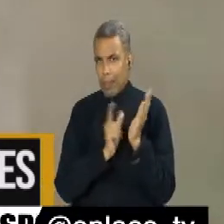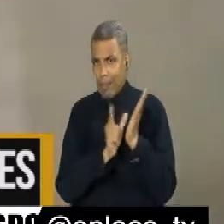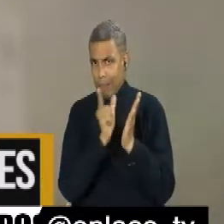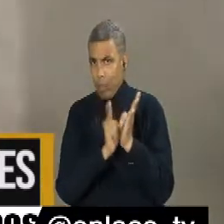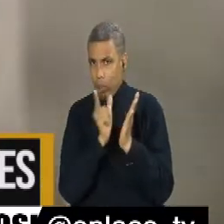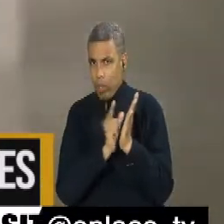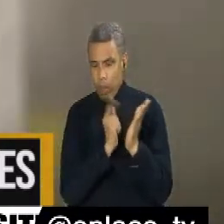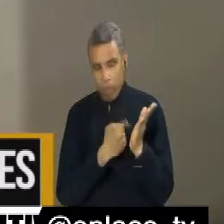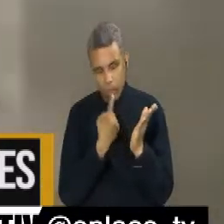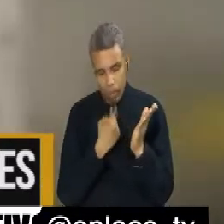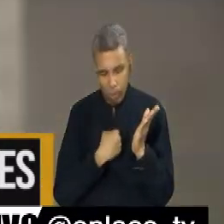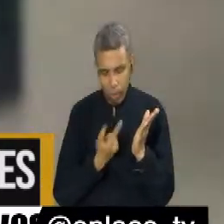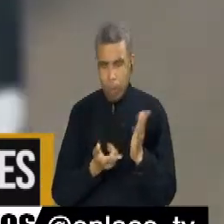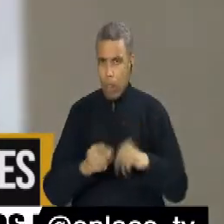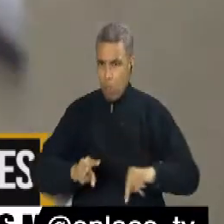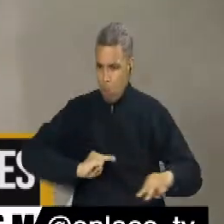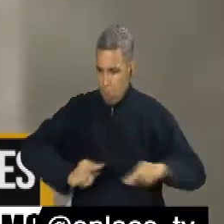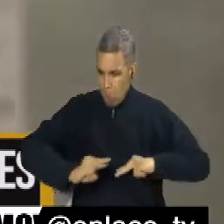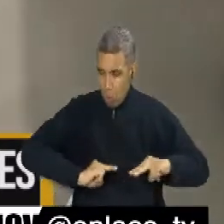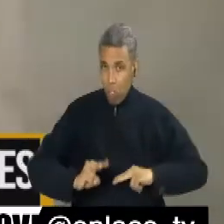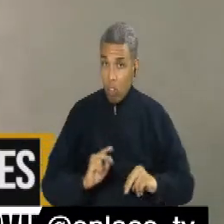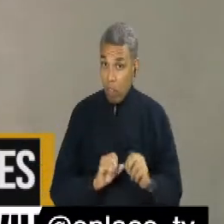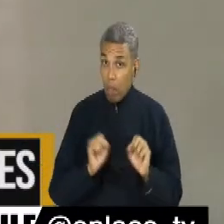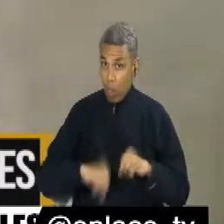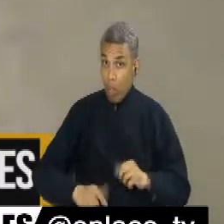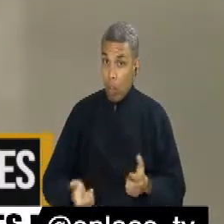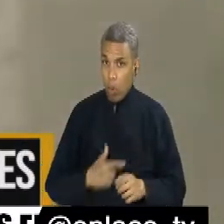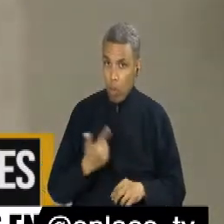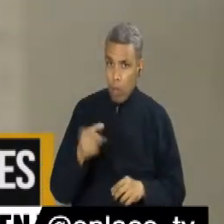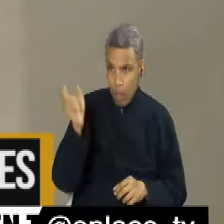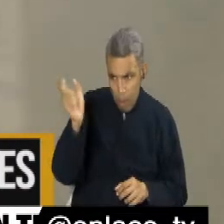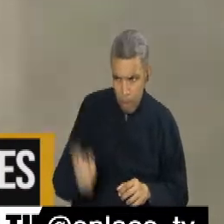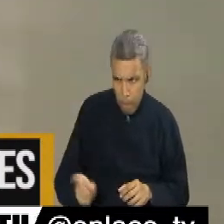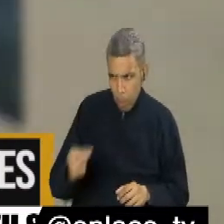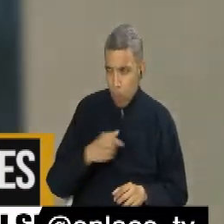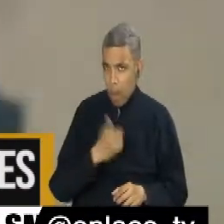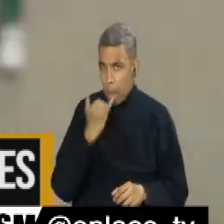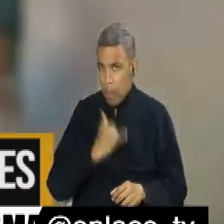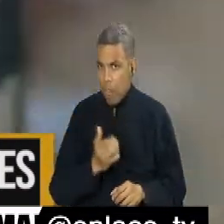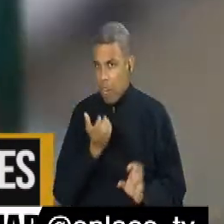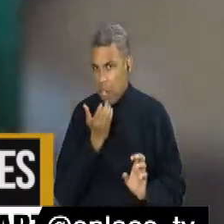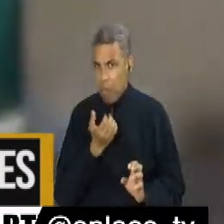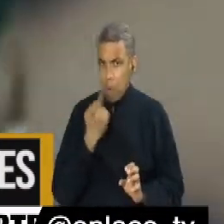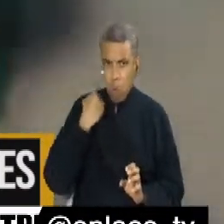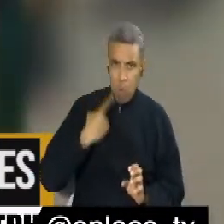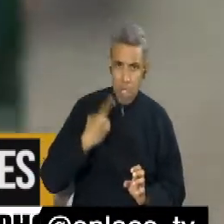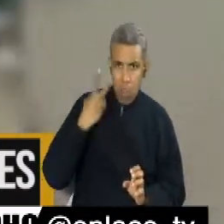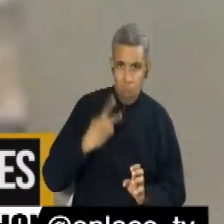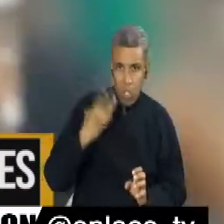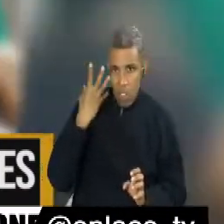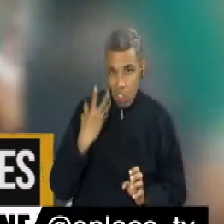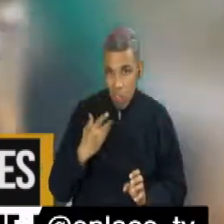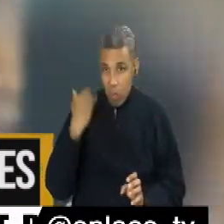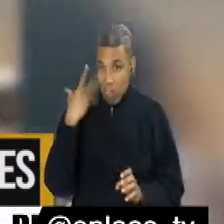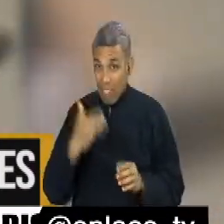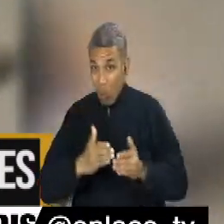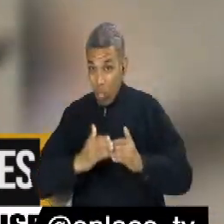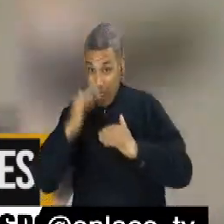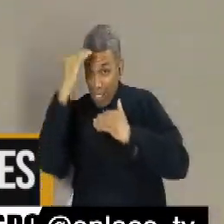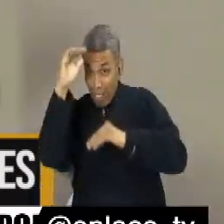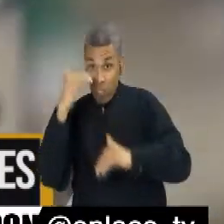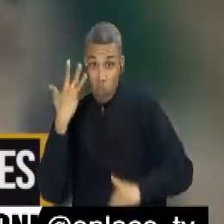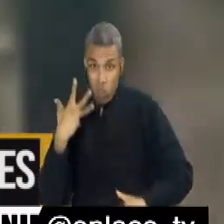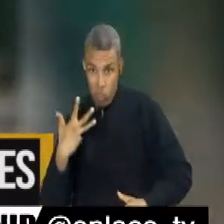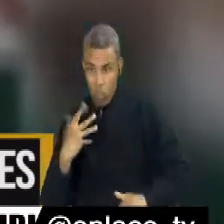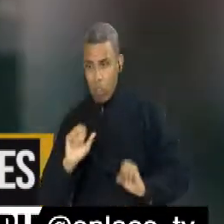convivencia faculta a los coordinadores de convivencia para suspender de 1 a 5 días hábiles la institución. Las directivas del